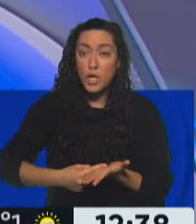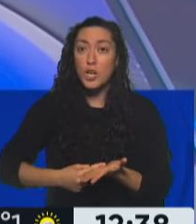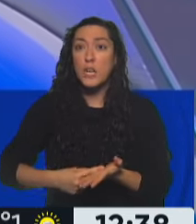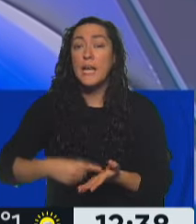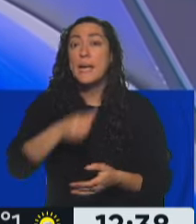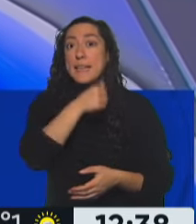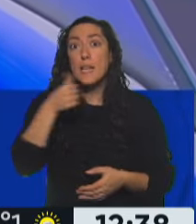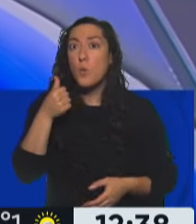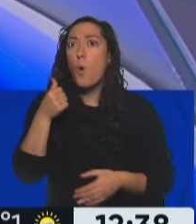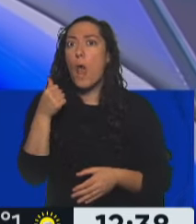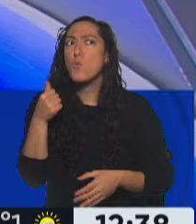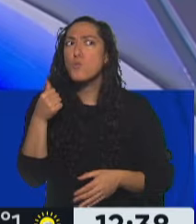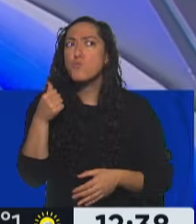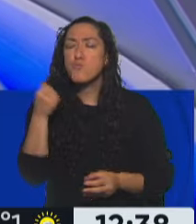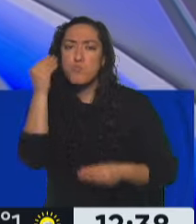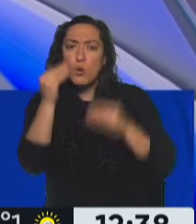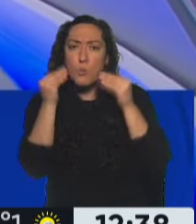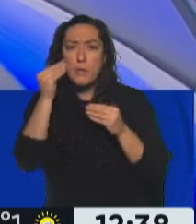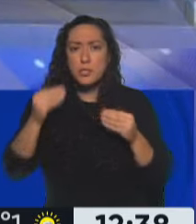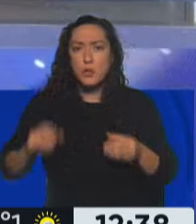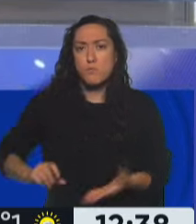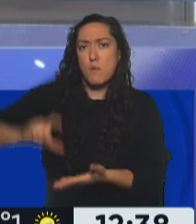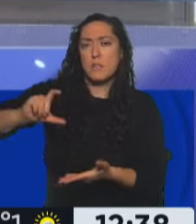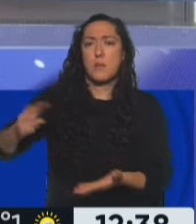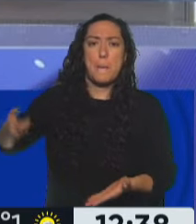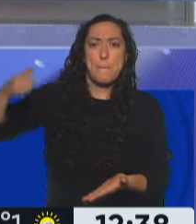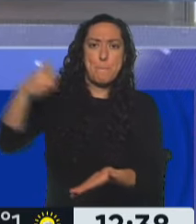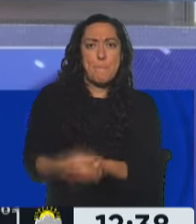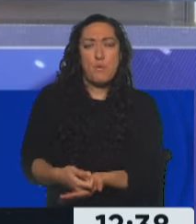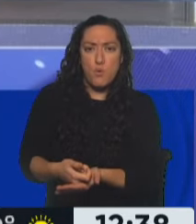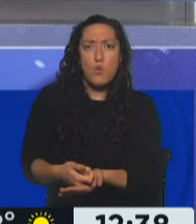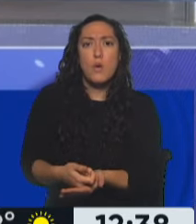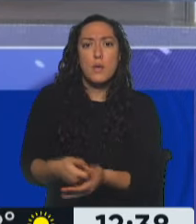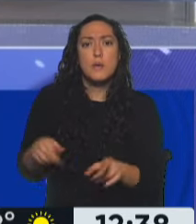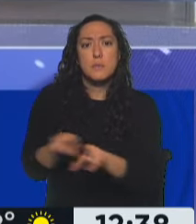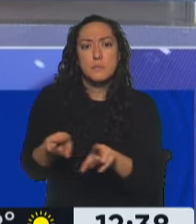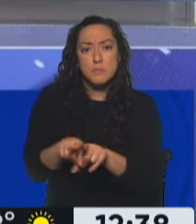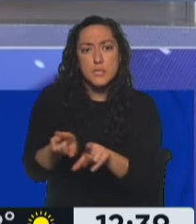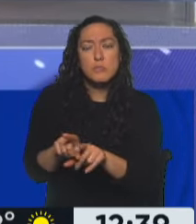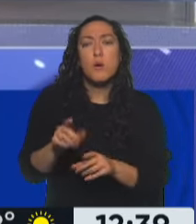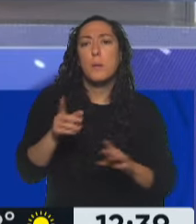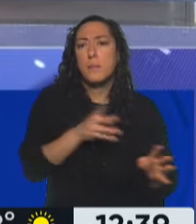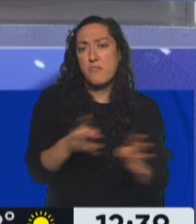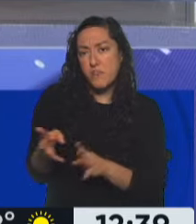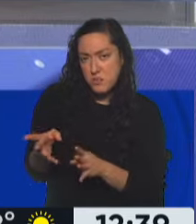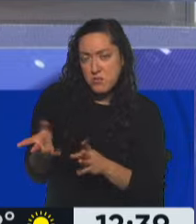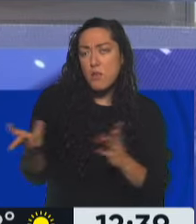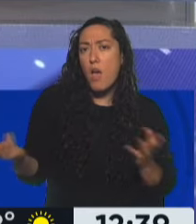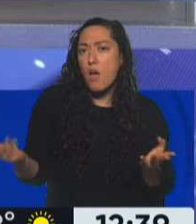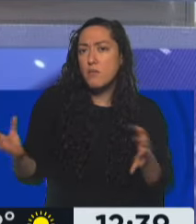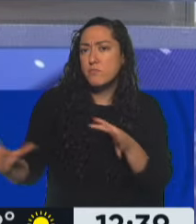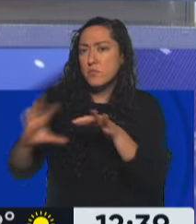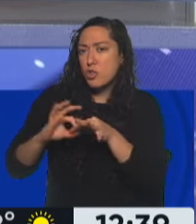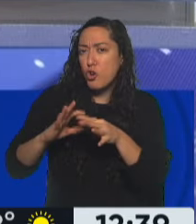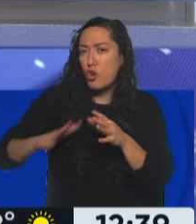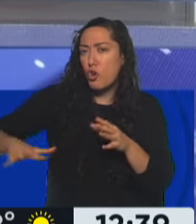preocuparse por aumentar, además altísimo, el nivel al PBI, a lo mismo que la OTAN al 2030? ¿Crees que tiene que ver con este